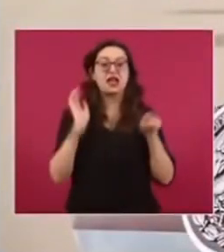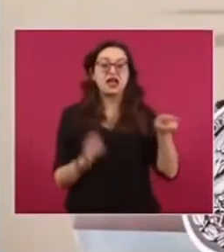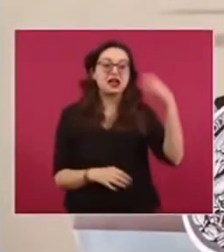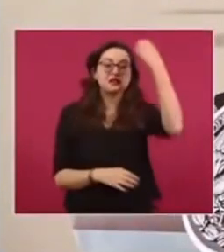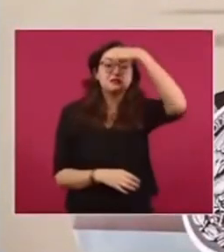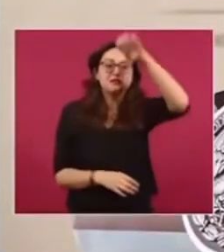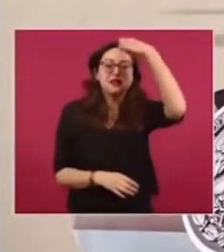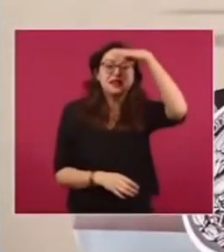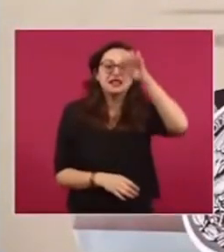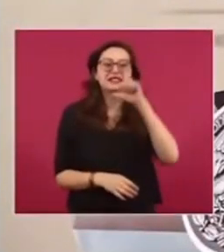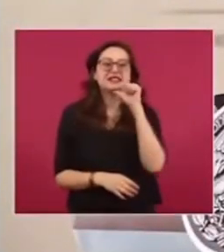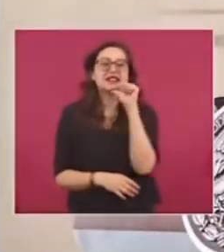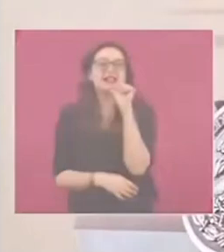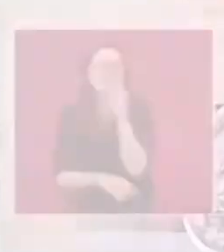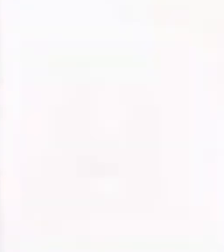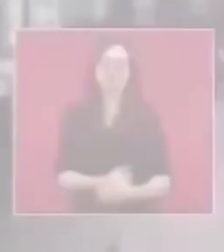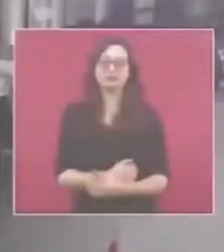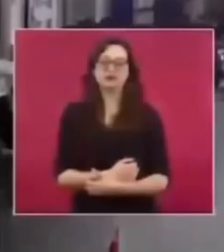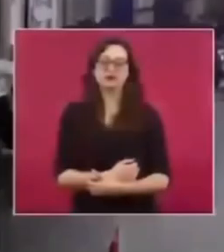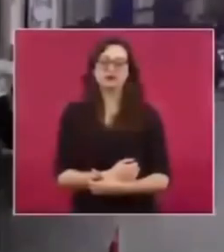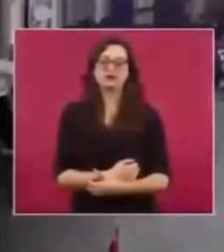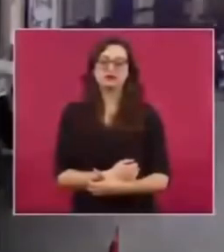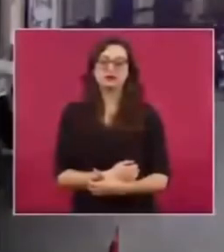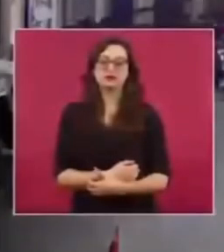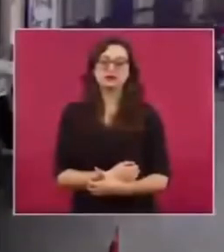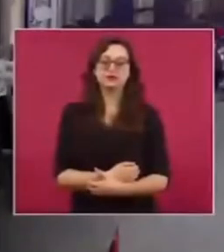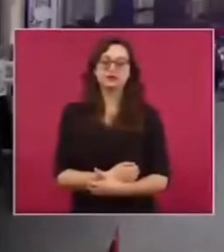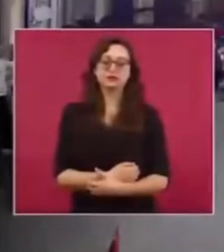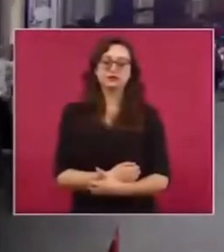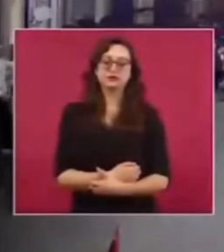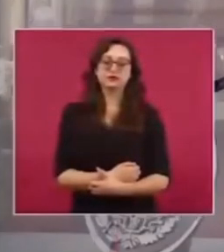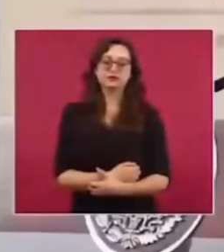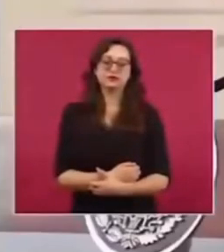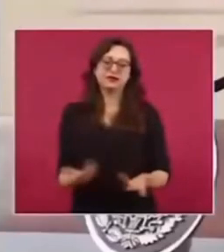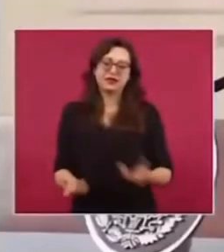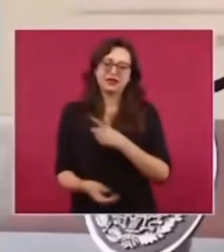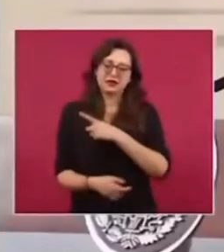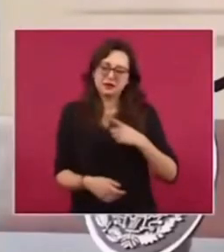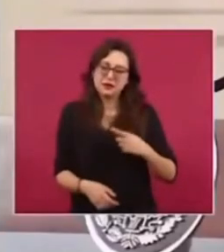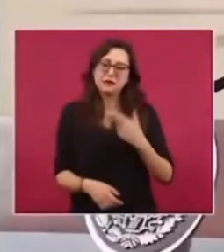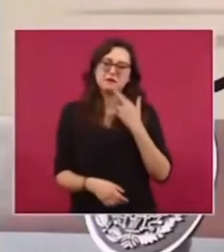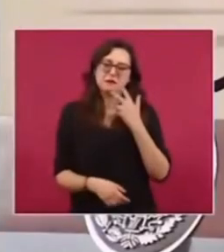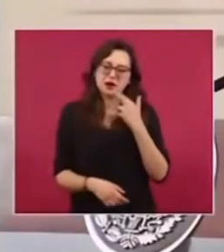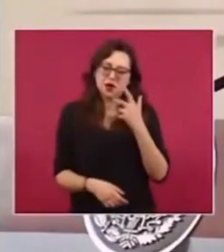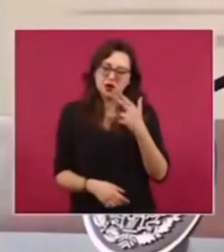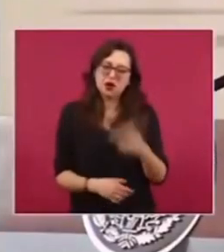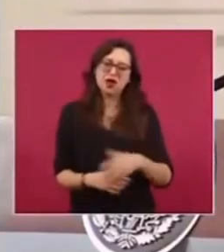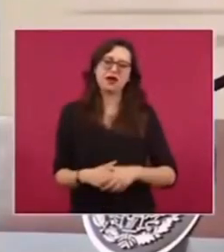del programa de Carmen Aristegui. Lo más importante de todo es que